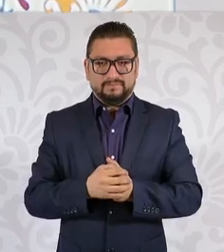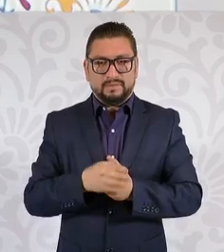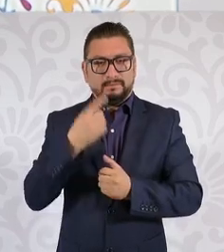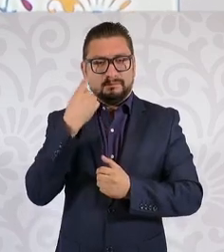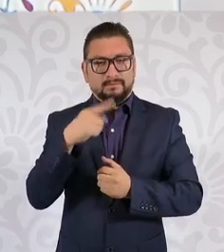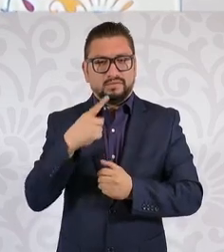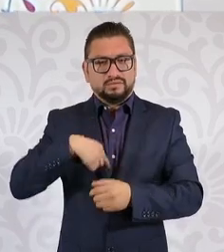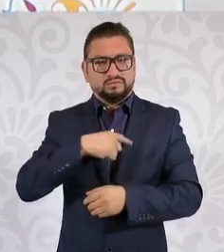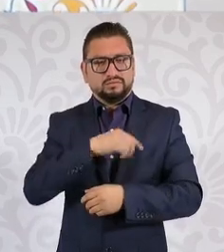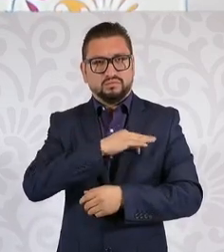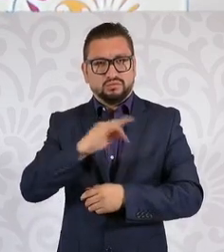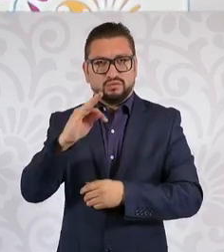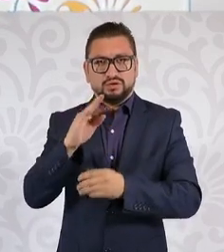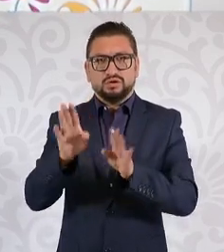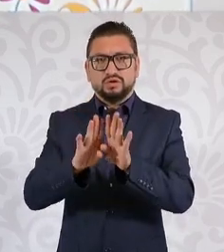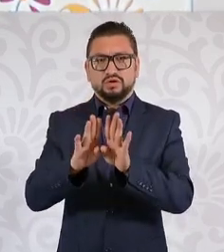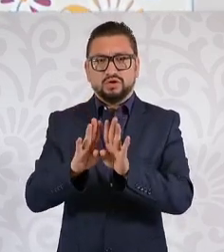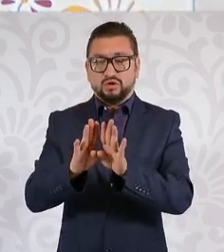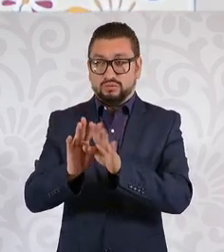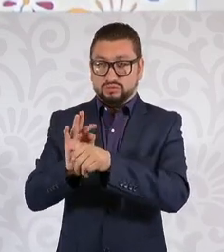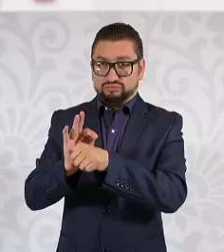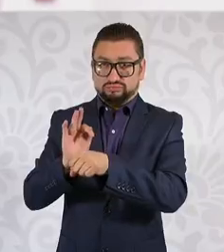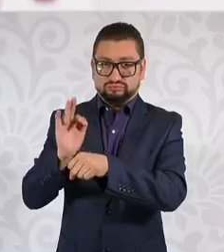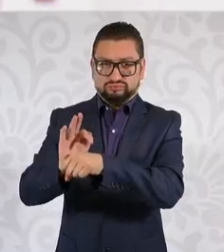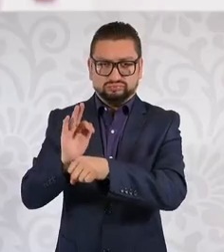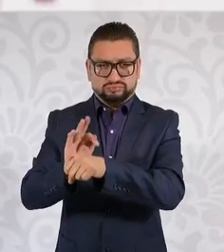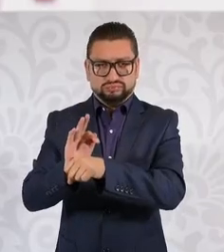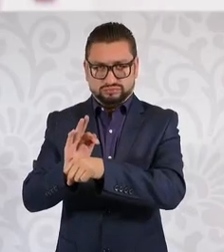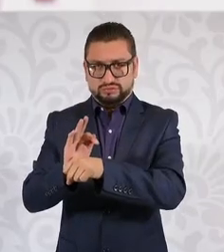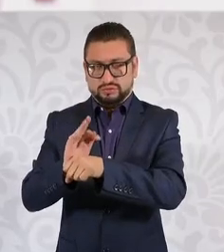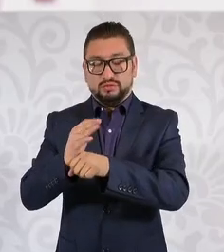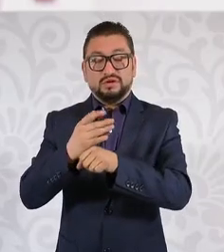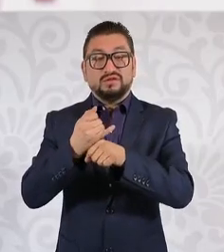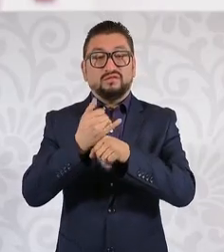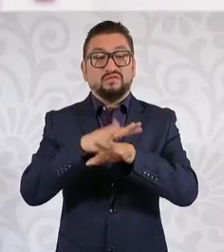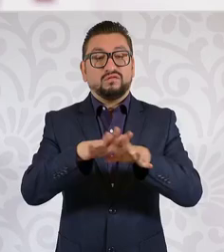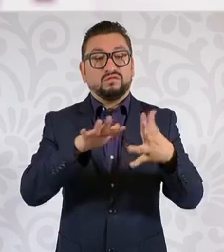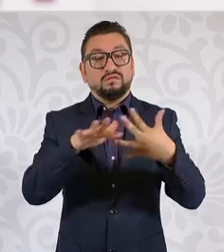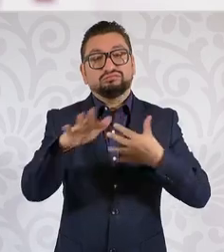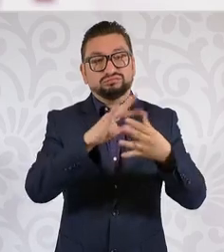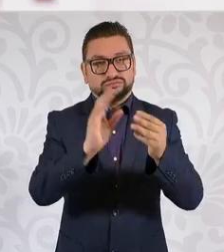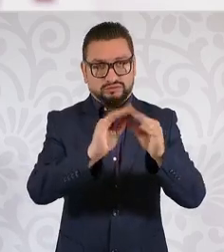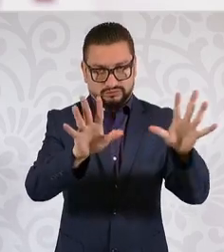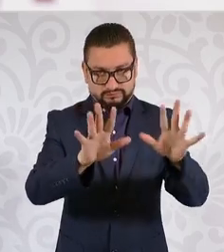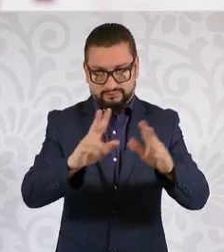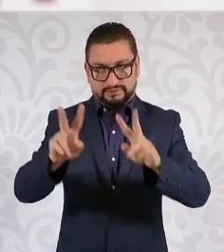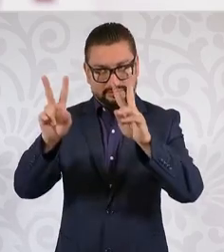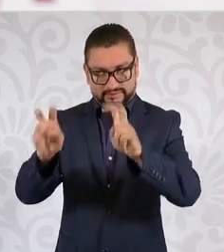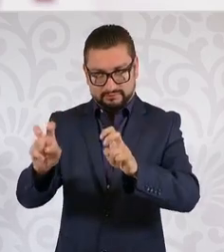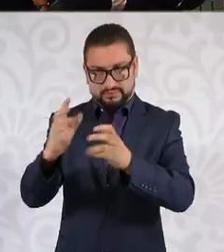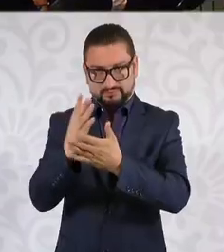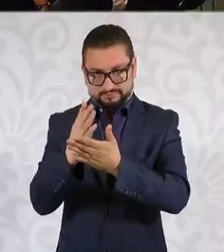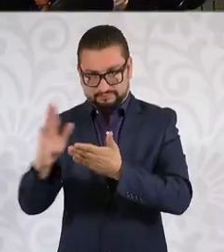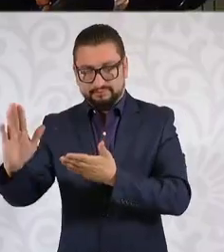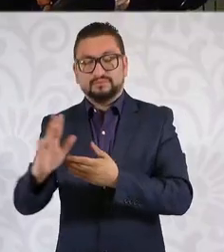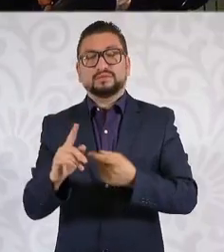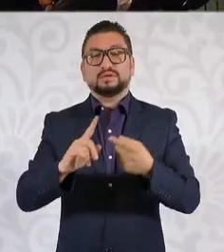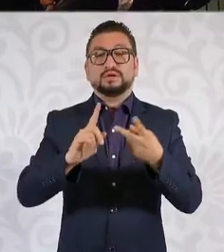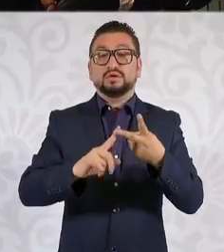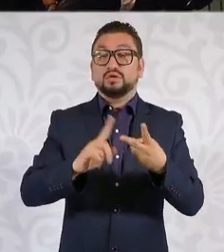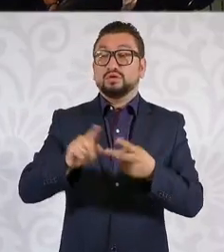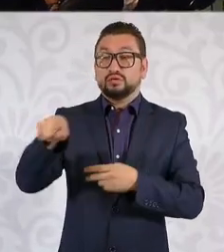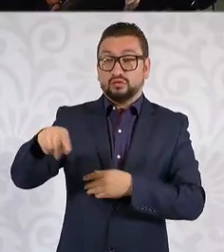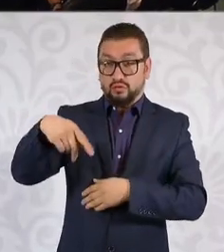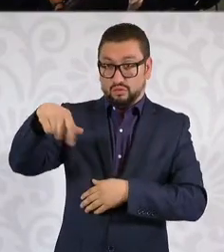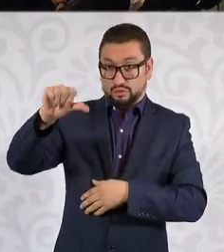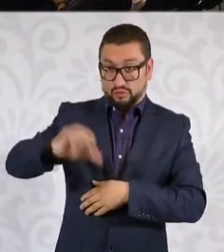para poder seguir defendiendo la transparencia. Ese es un tema. Otro tema es lo que planteas